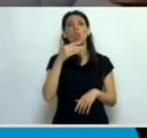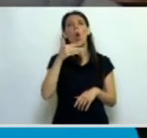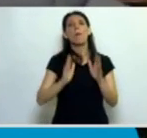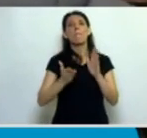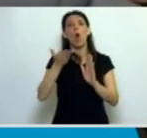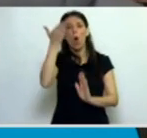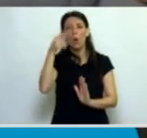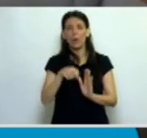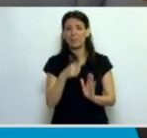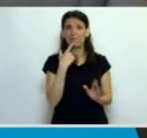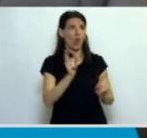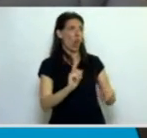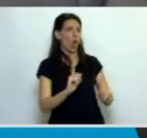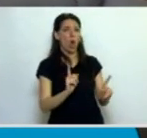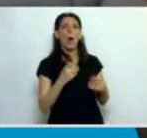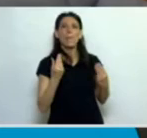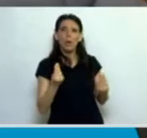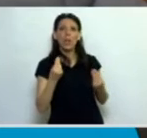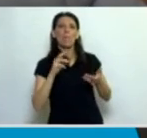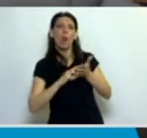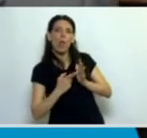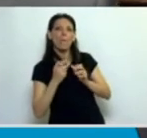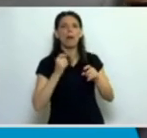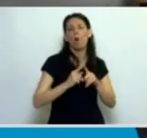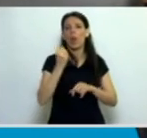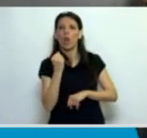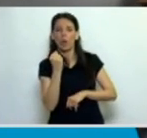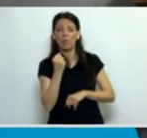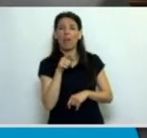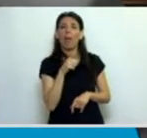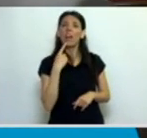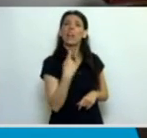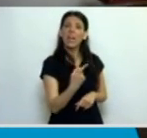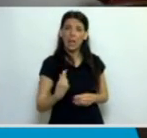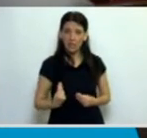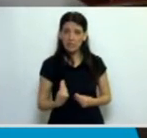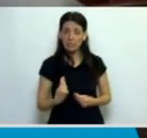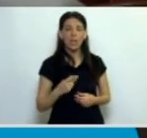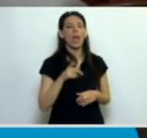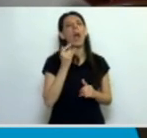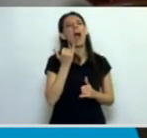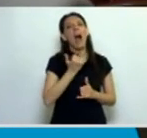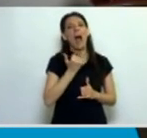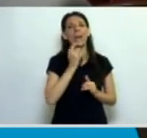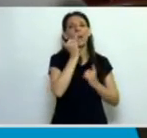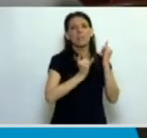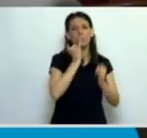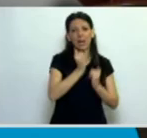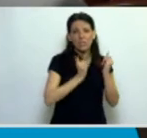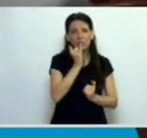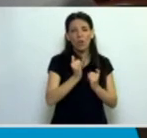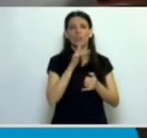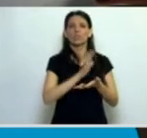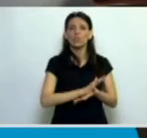sistema previsional, plantea un argumento que presupone que no se puede hablar de la restitución